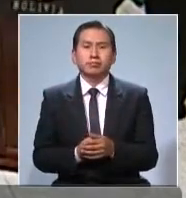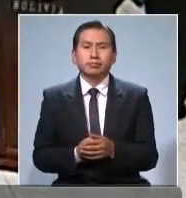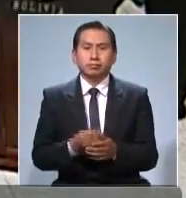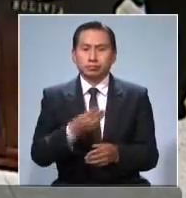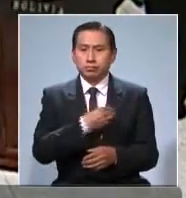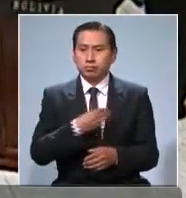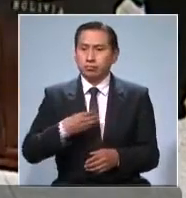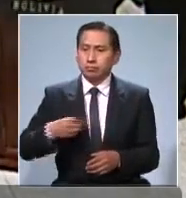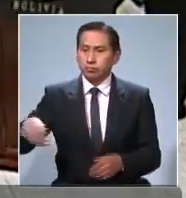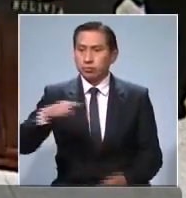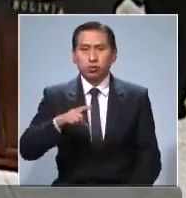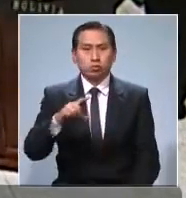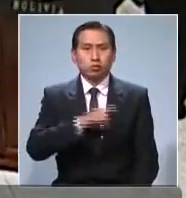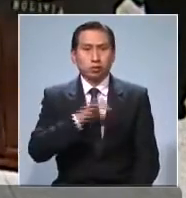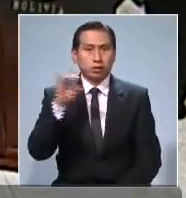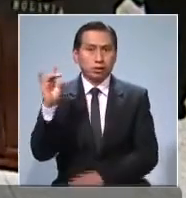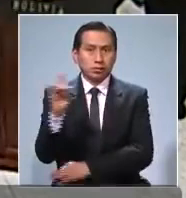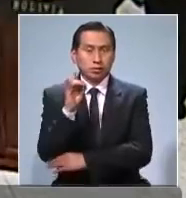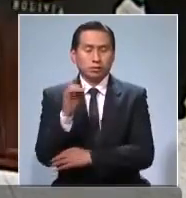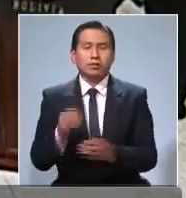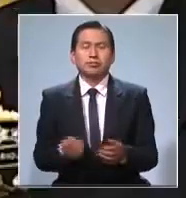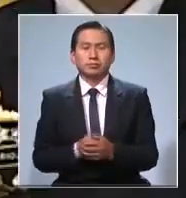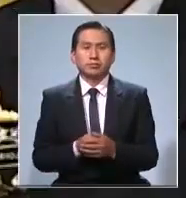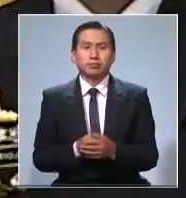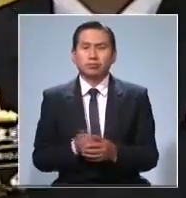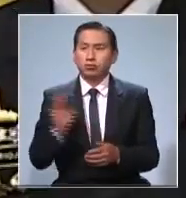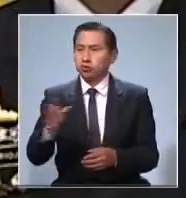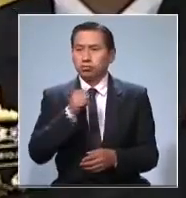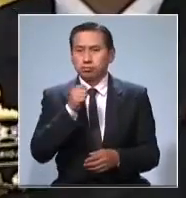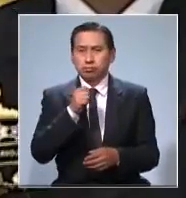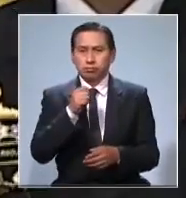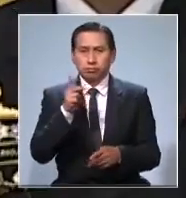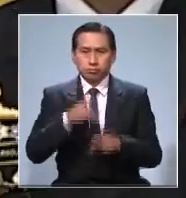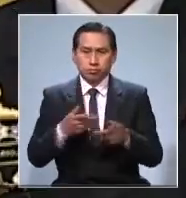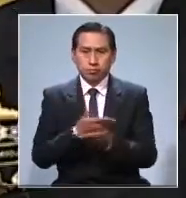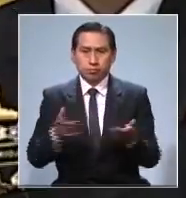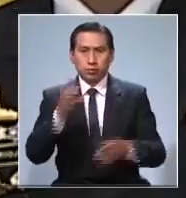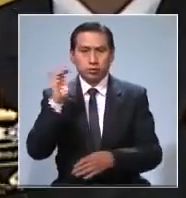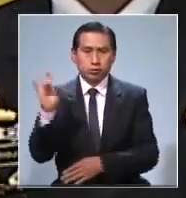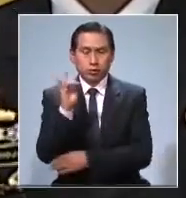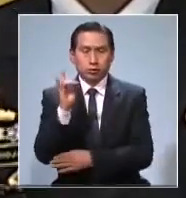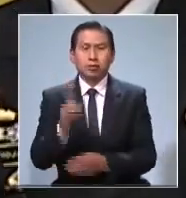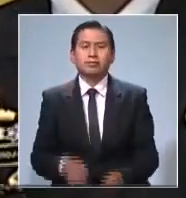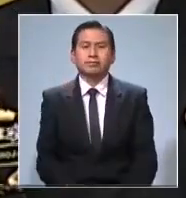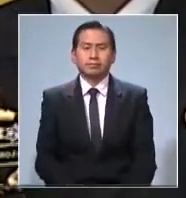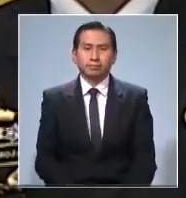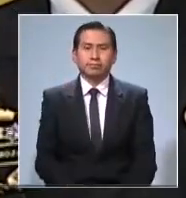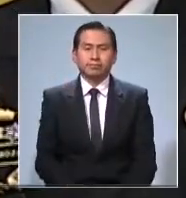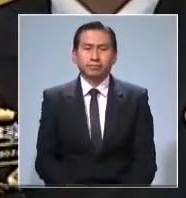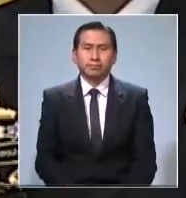miembros de la Policía Boliviana, prensa, pueblo boliviano.